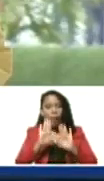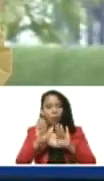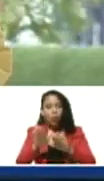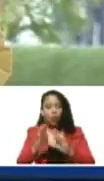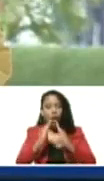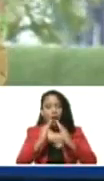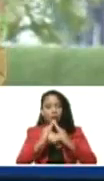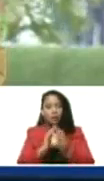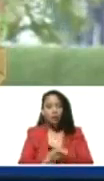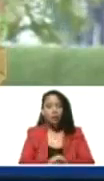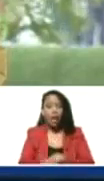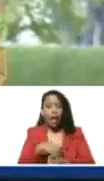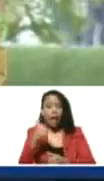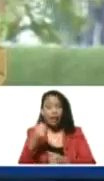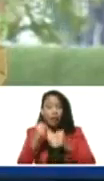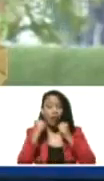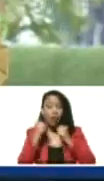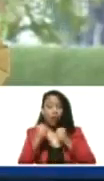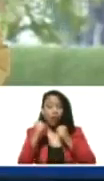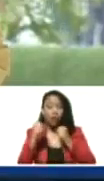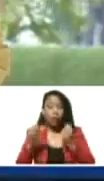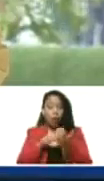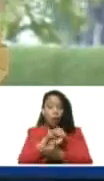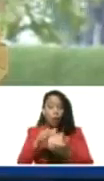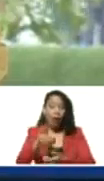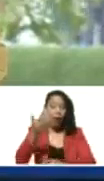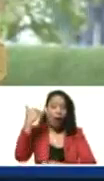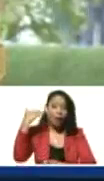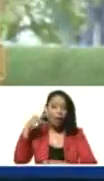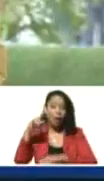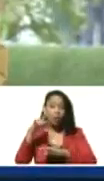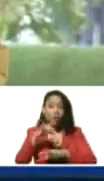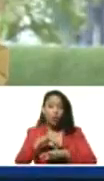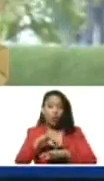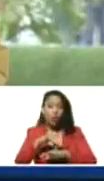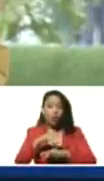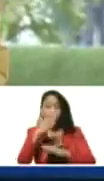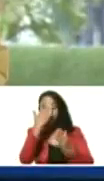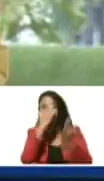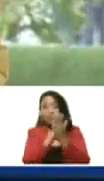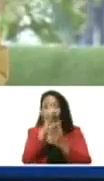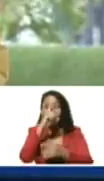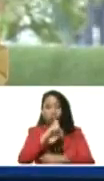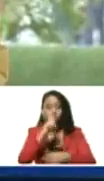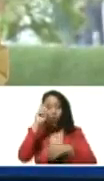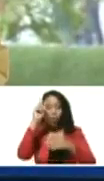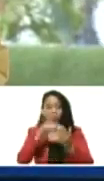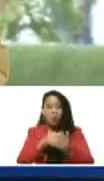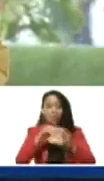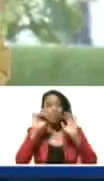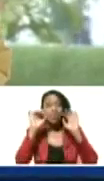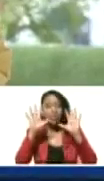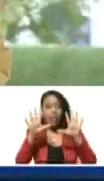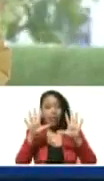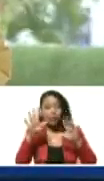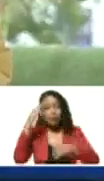En aquella coyuntura tan dura que le tocó afrontar de las lluvias del año 2010 al comandante